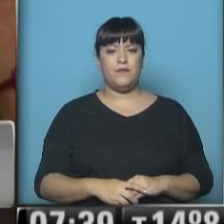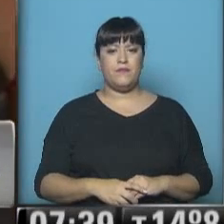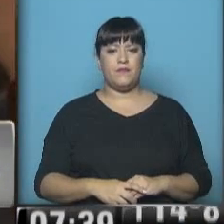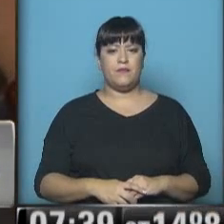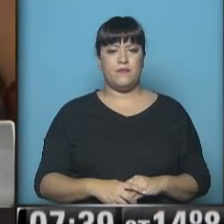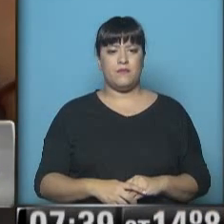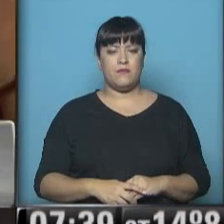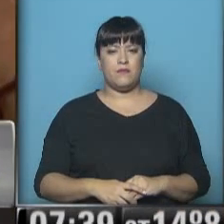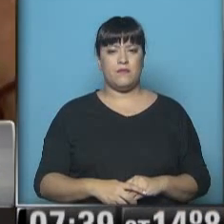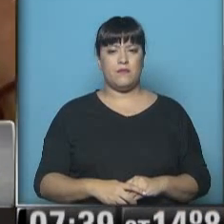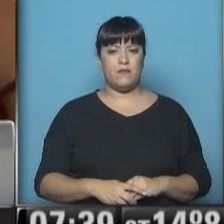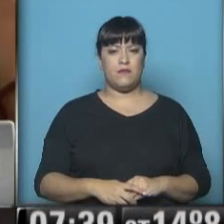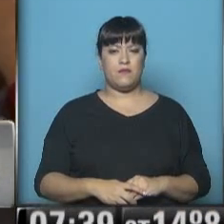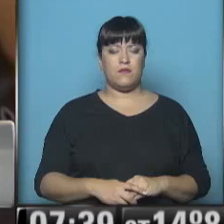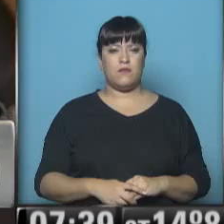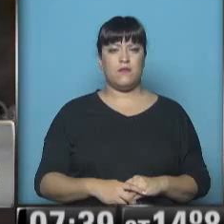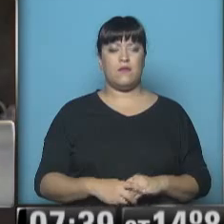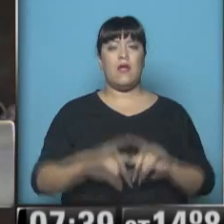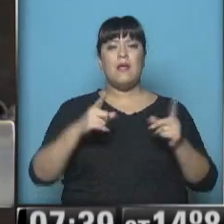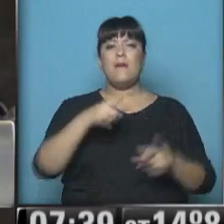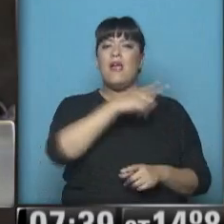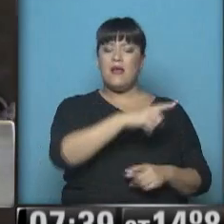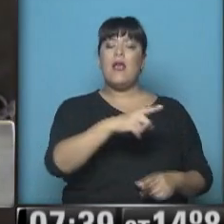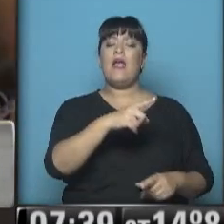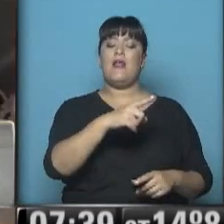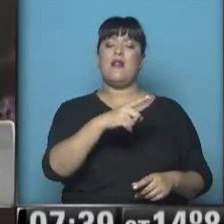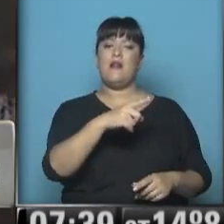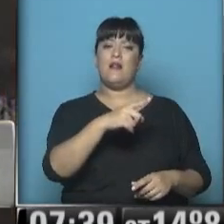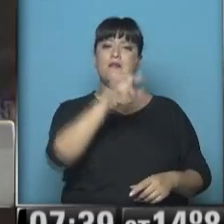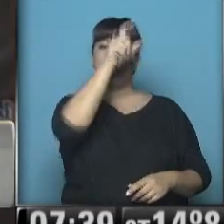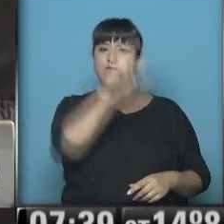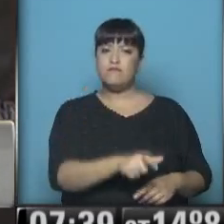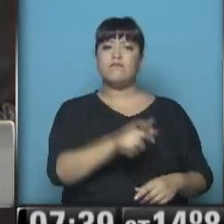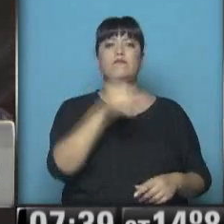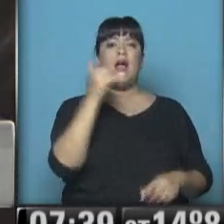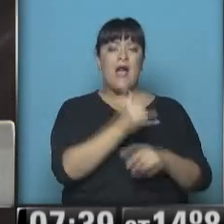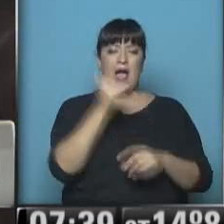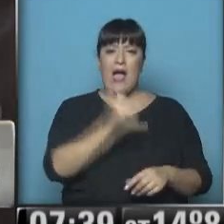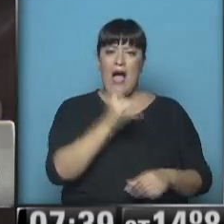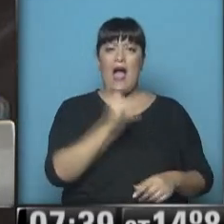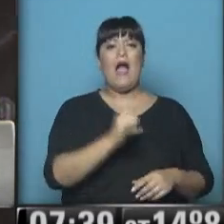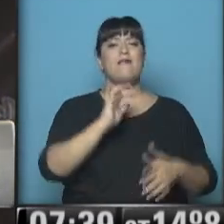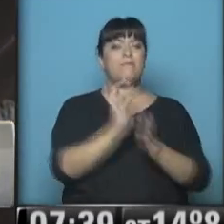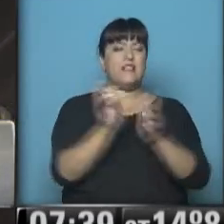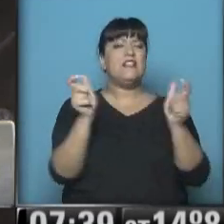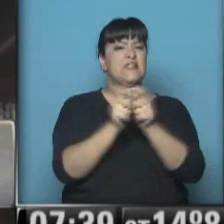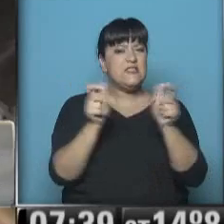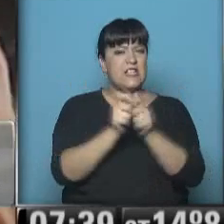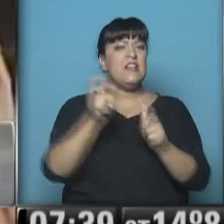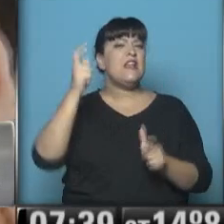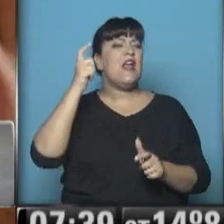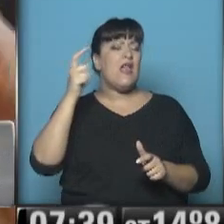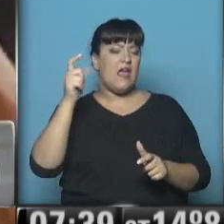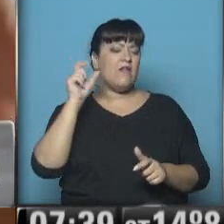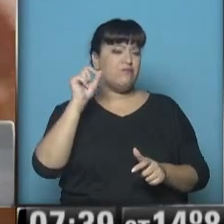sin tratar de destacar que tiene referencias de cine de filosofía sin